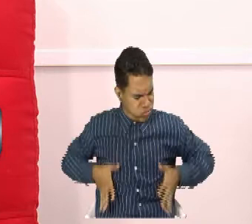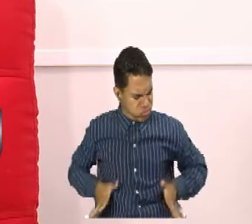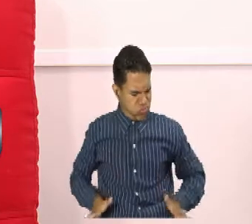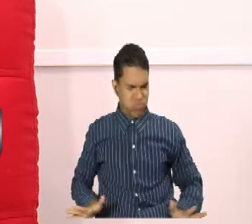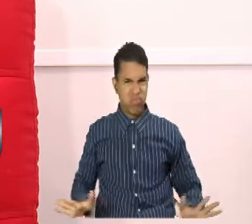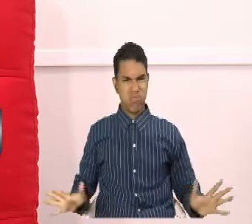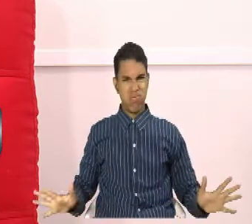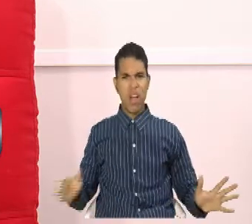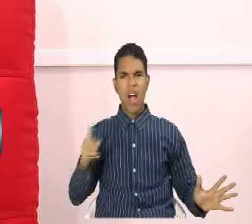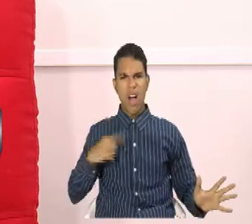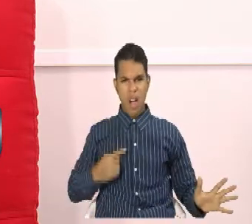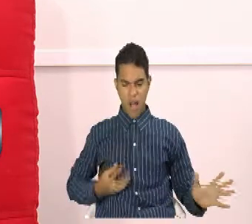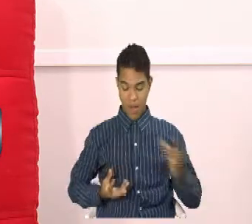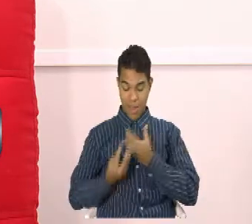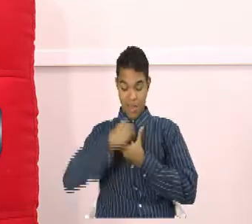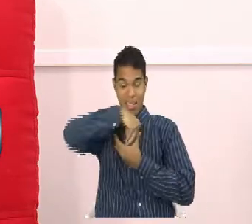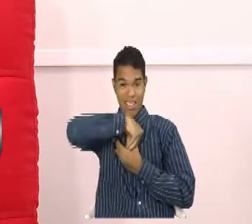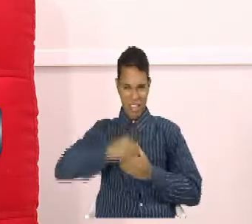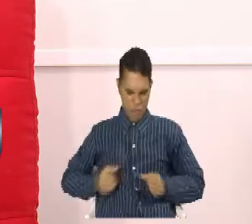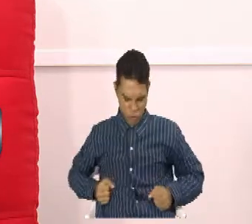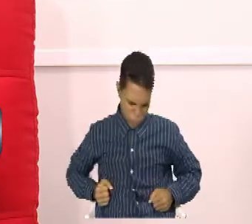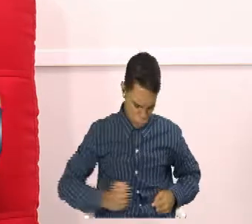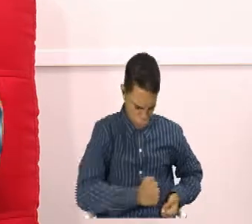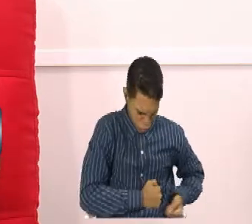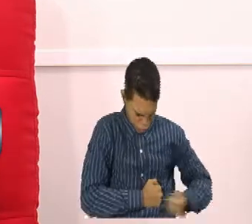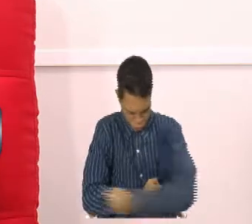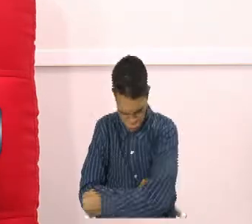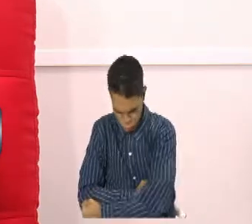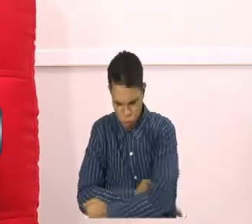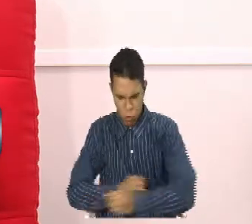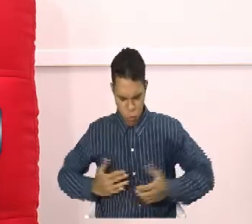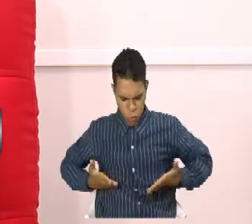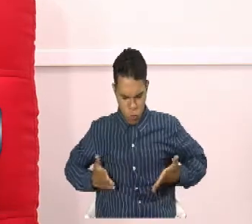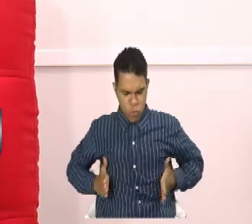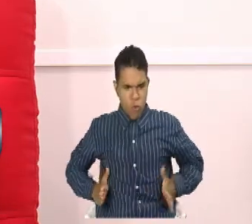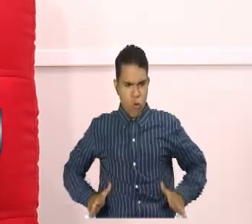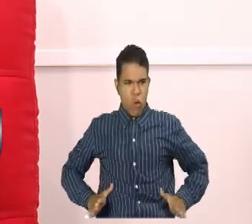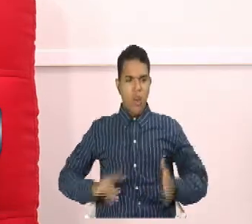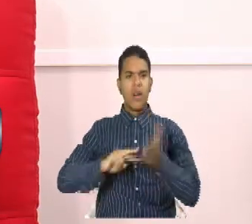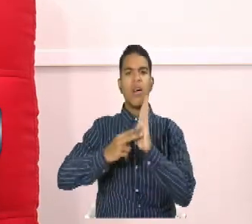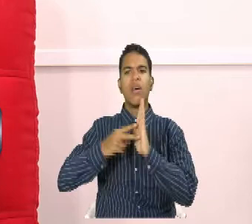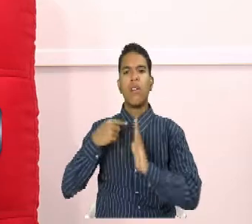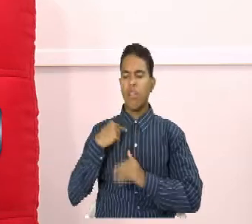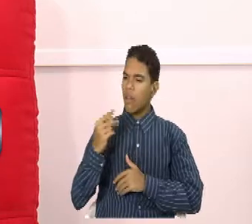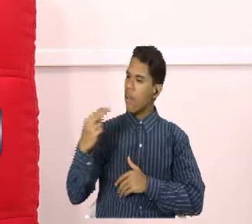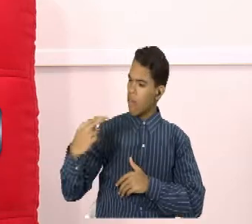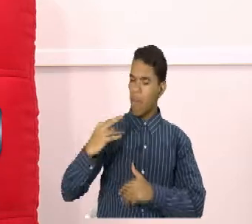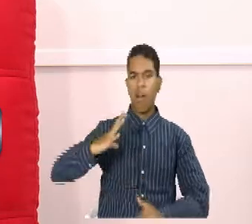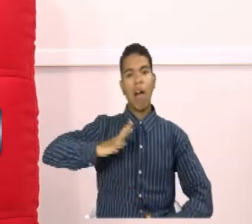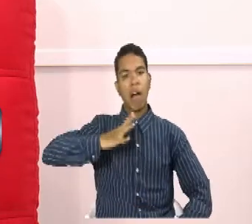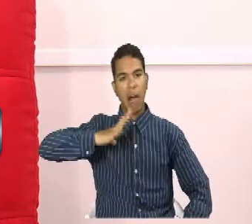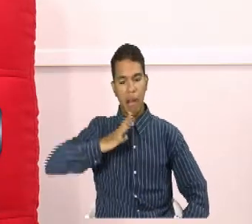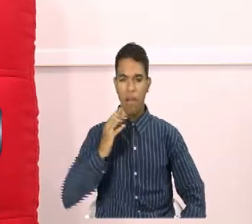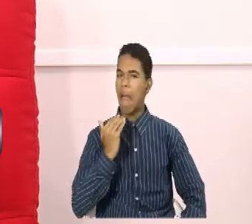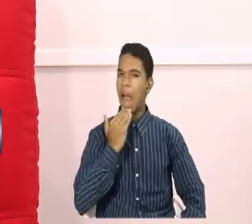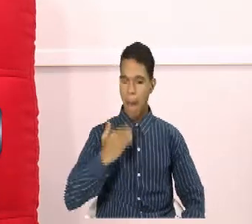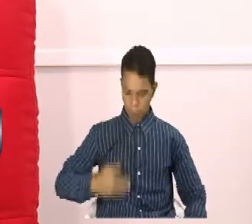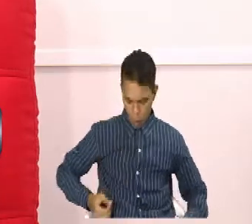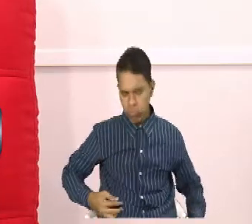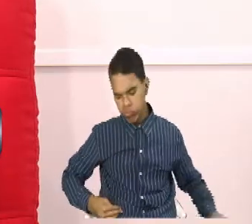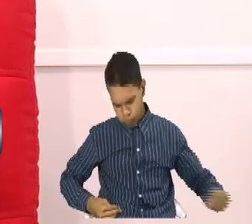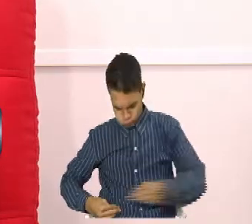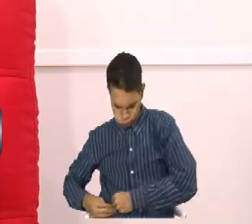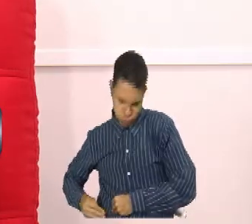muy ajustadas con su ropa, sobre todo porque también da elegancia. ¿Qué tan cierto es que moldea el cuerpo? Sí, uno se pone la faja y se ve